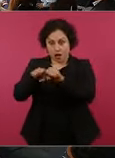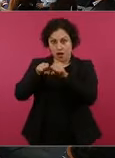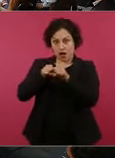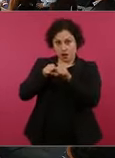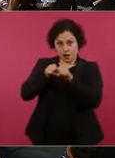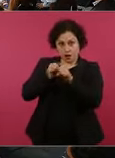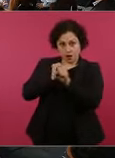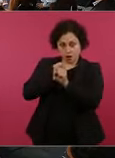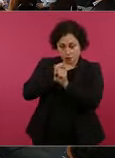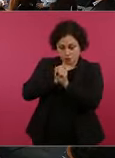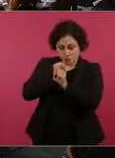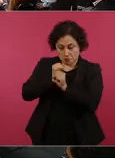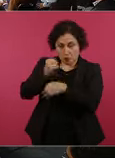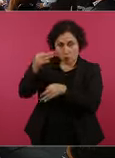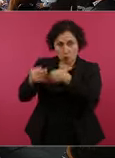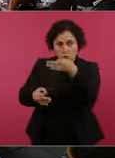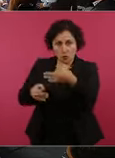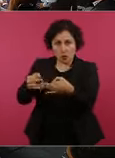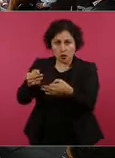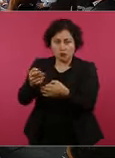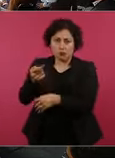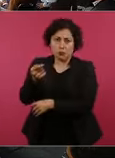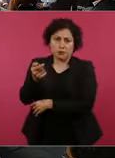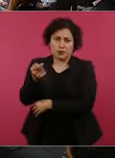Eso es gravísimo.